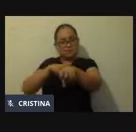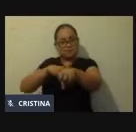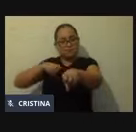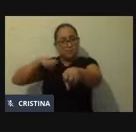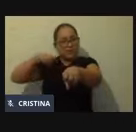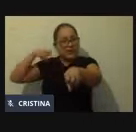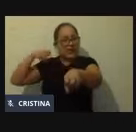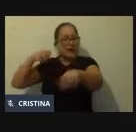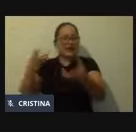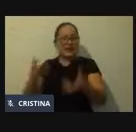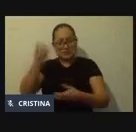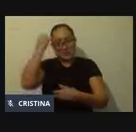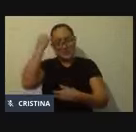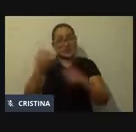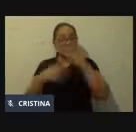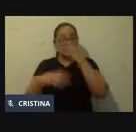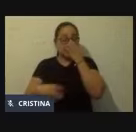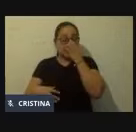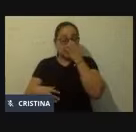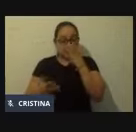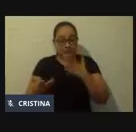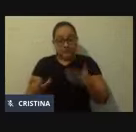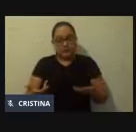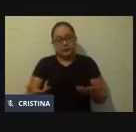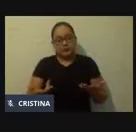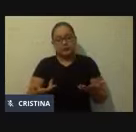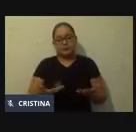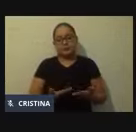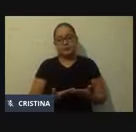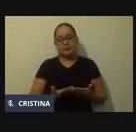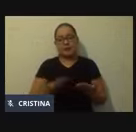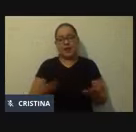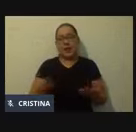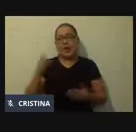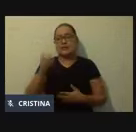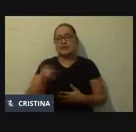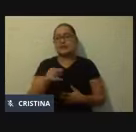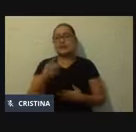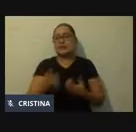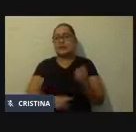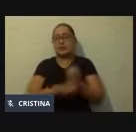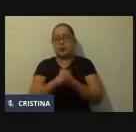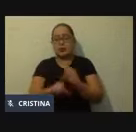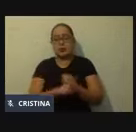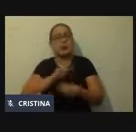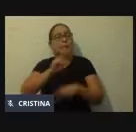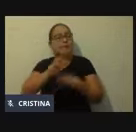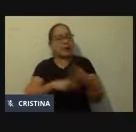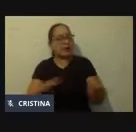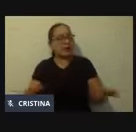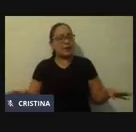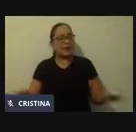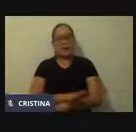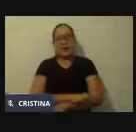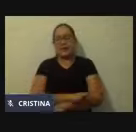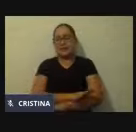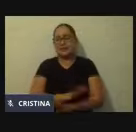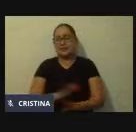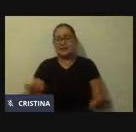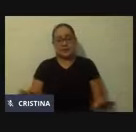a empujar la banca, ¿no? Entonces, este tipo de situaciones son las que van a cambiar muy, muy